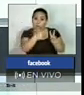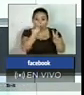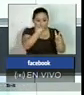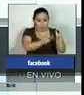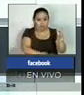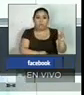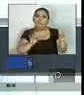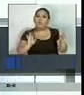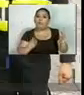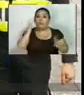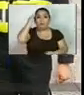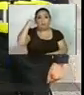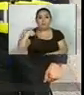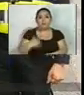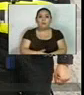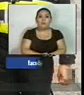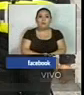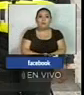ejemplares.